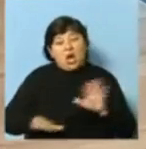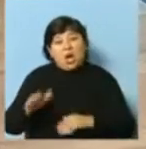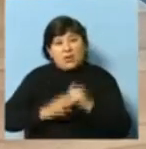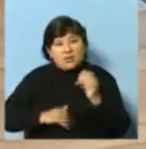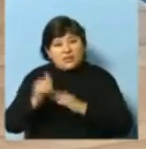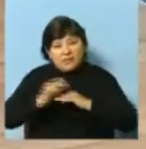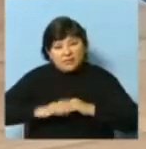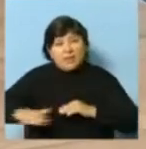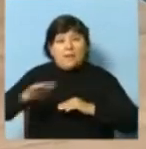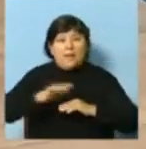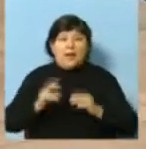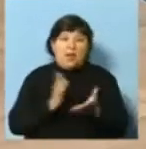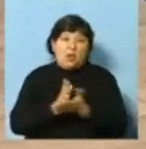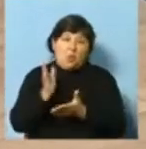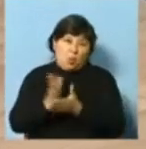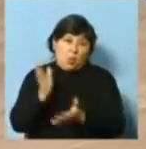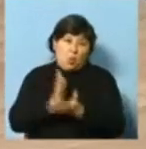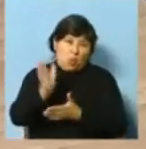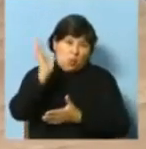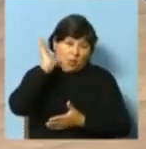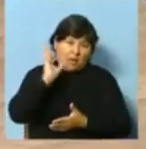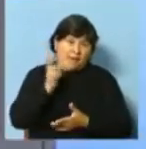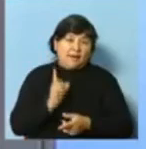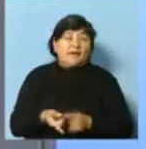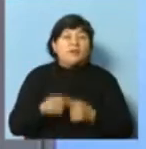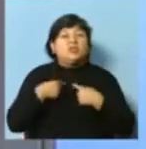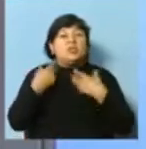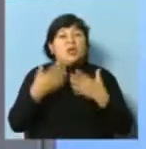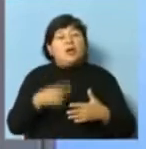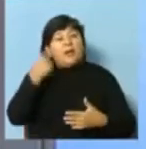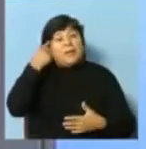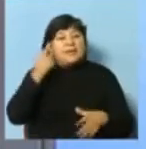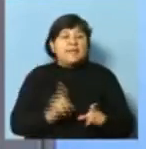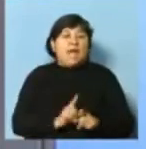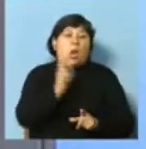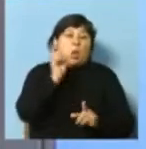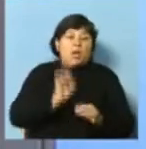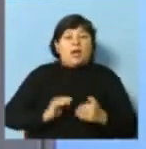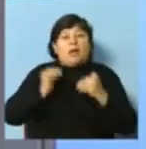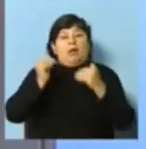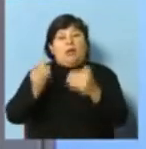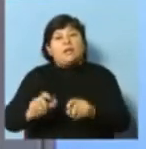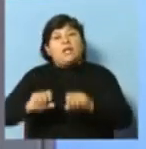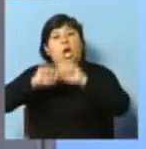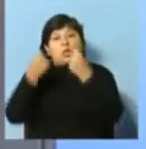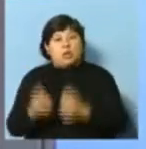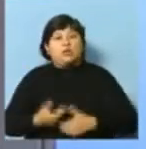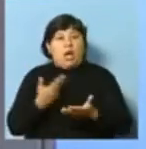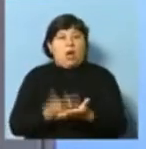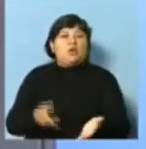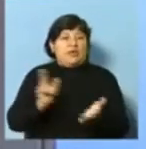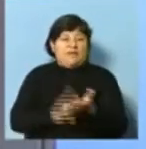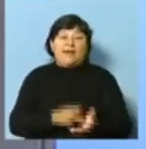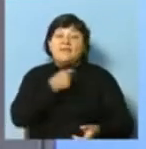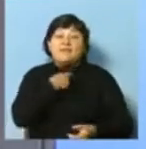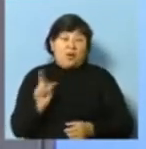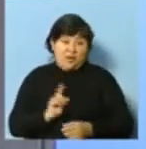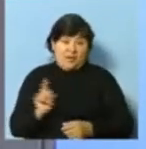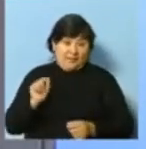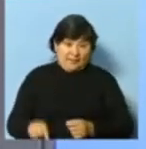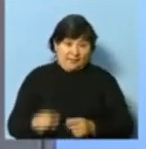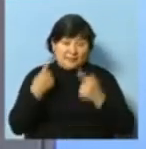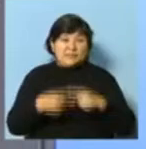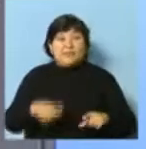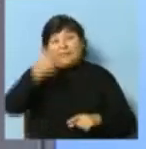no especular con que éste queda bien un año para que el año que viene volver de nuevo a